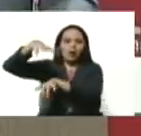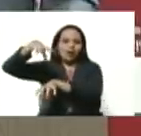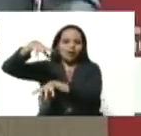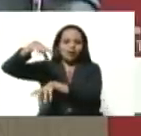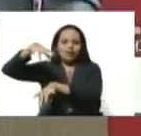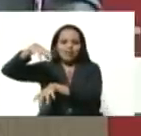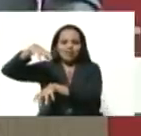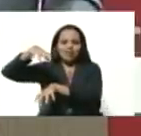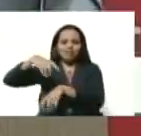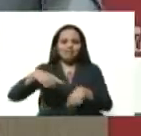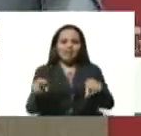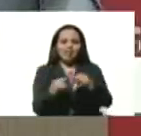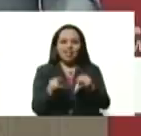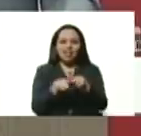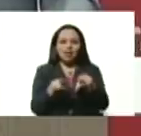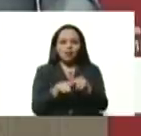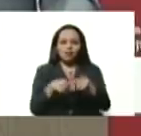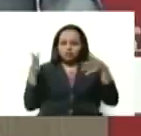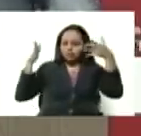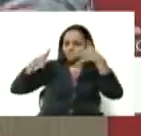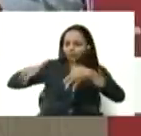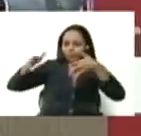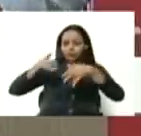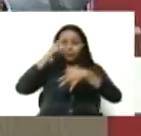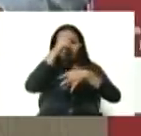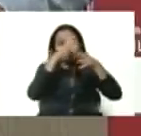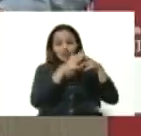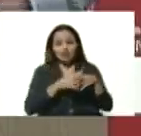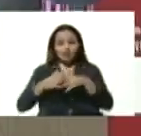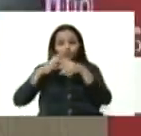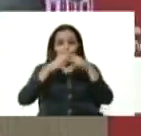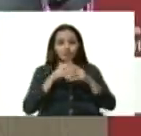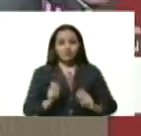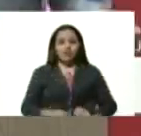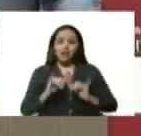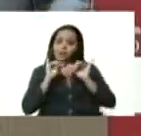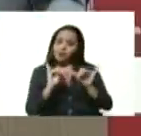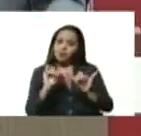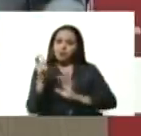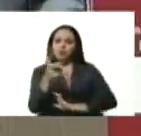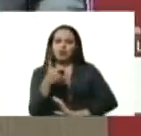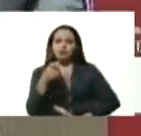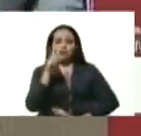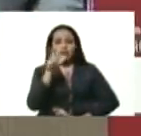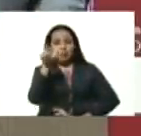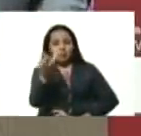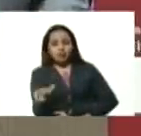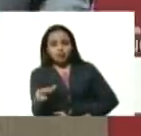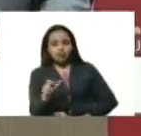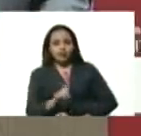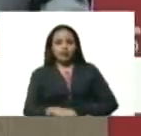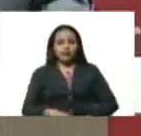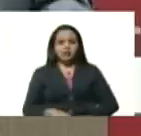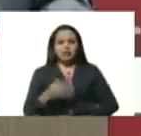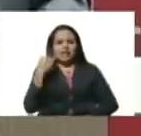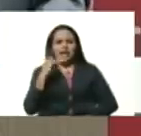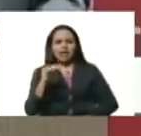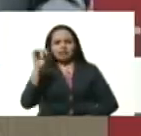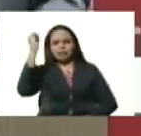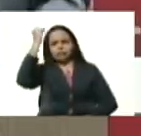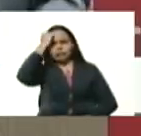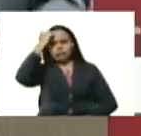los designios de los que mueven los hilos. Quizás por eso se buscaron a una persona con esa precariedad y